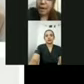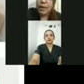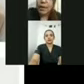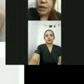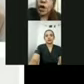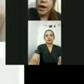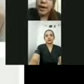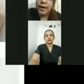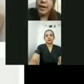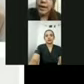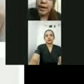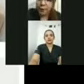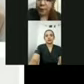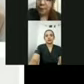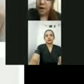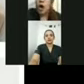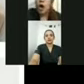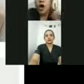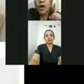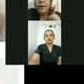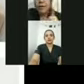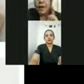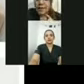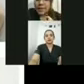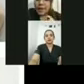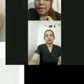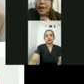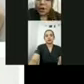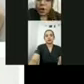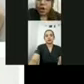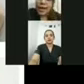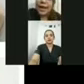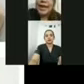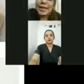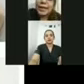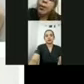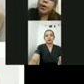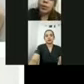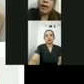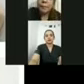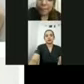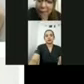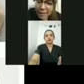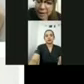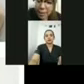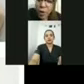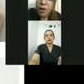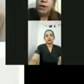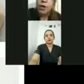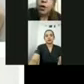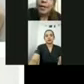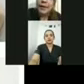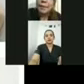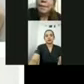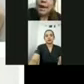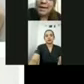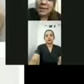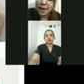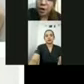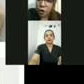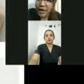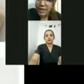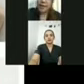apenas aprendiendo a leer y a escribir, con la diferencia mayor que este va a perdurar más tiempo y van a cometer